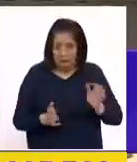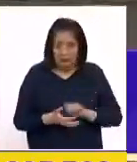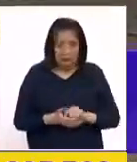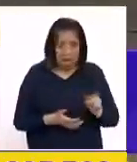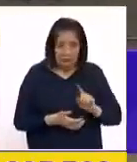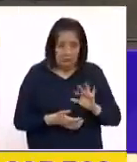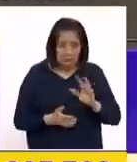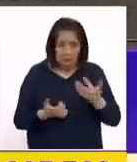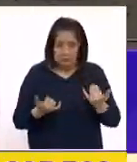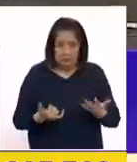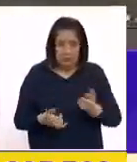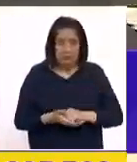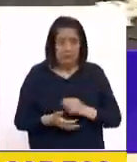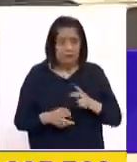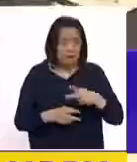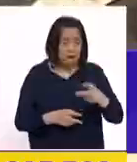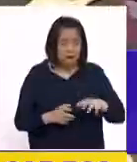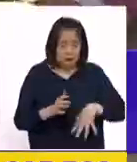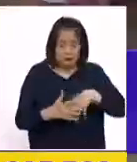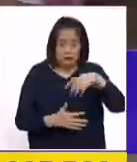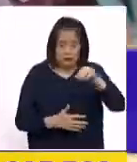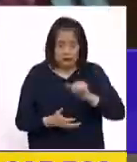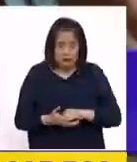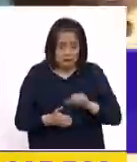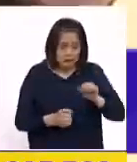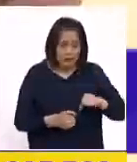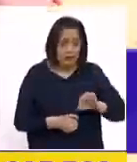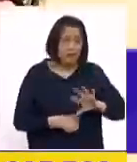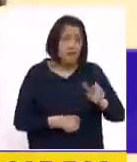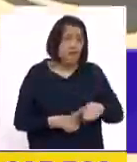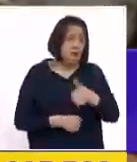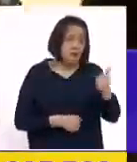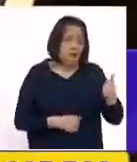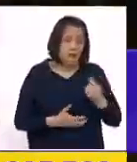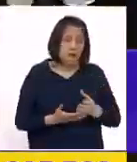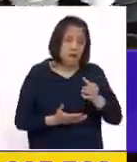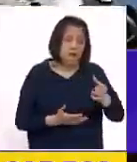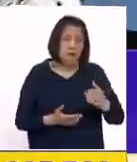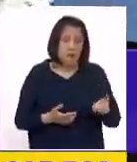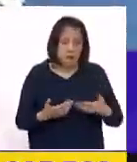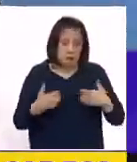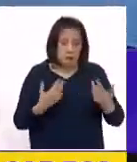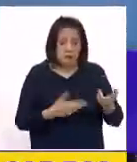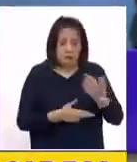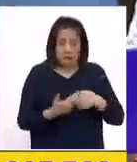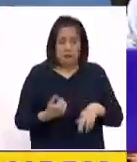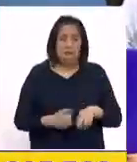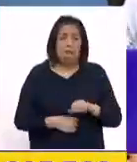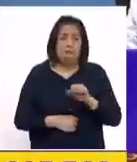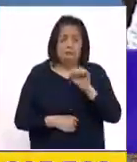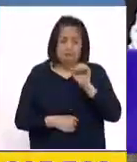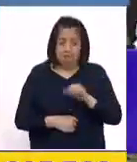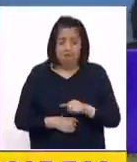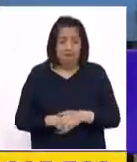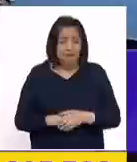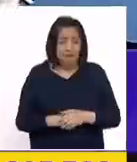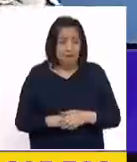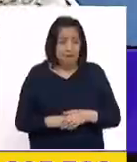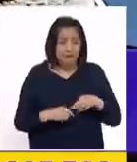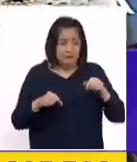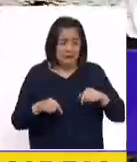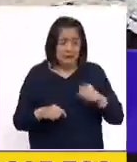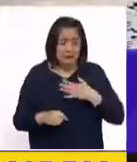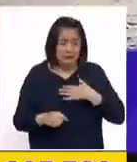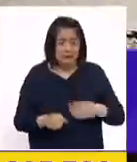bien no robaron acá porque los vecinos salieron inmediatamente, si han robado en otras cuadras podrían regresar, señora. Bueno, acá